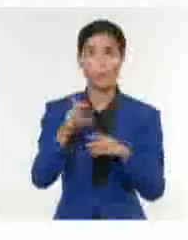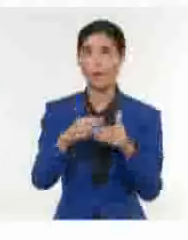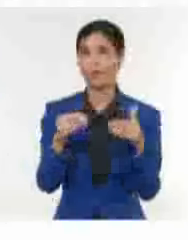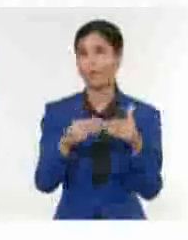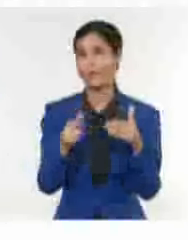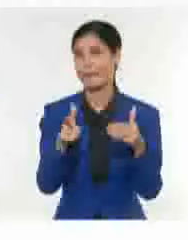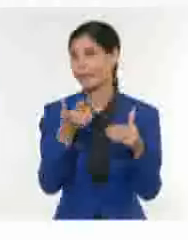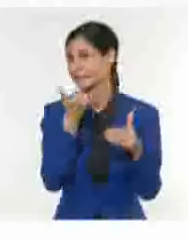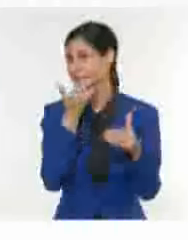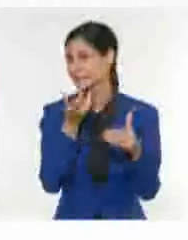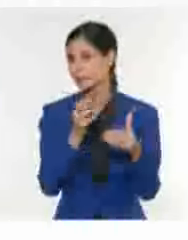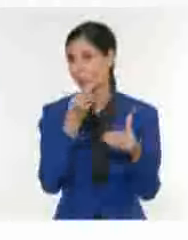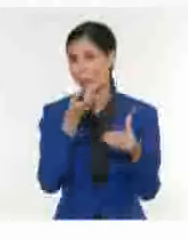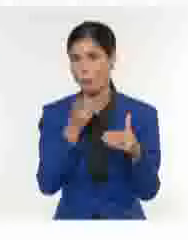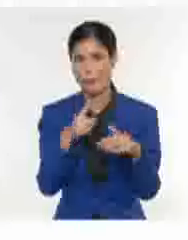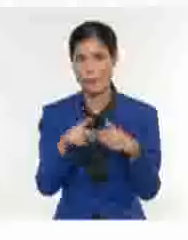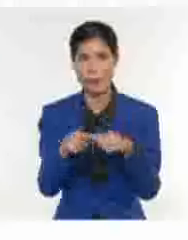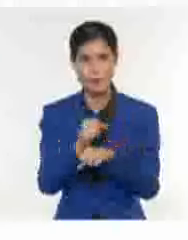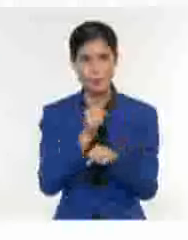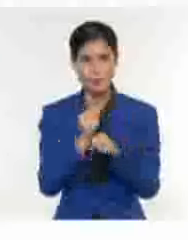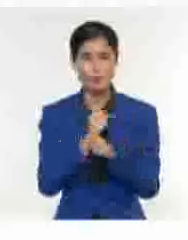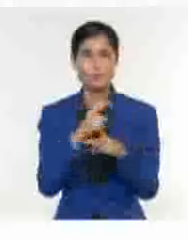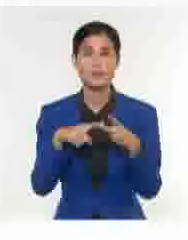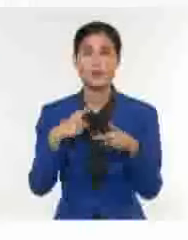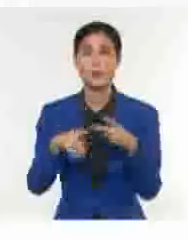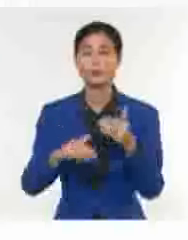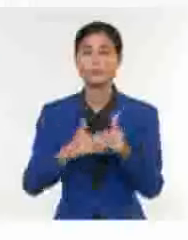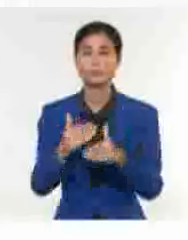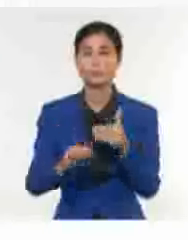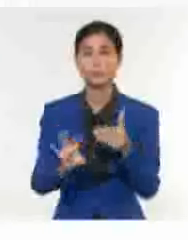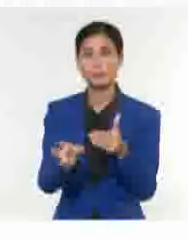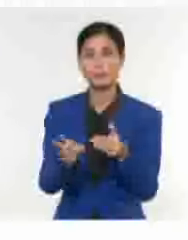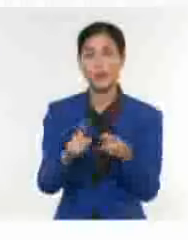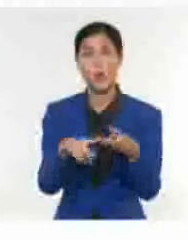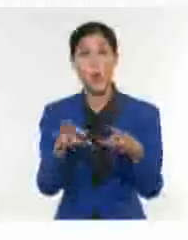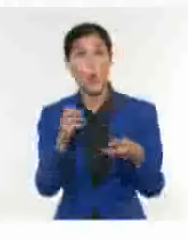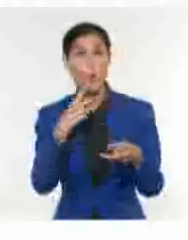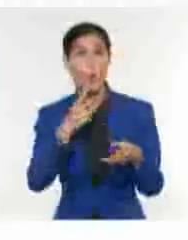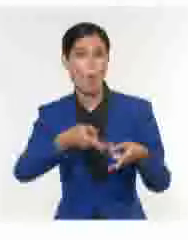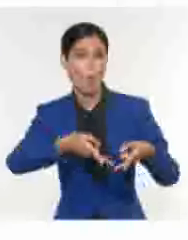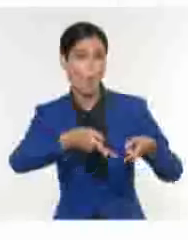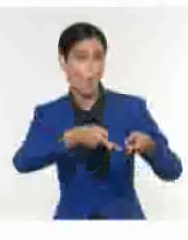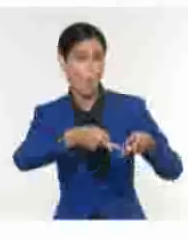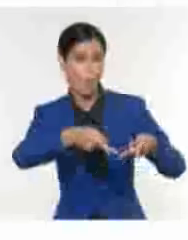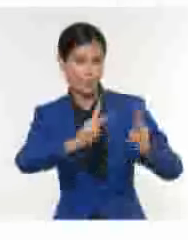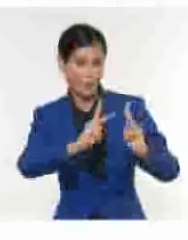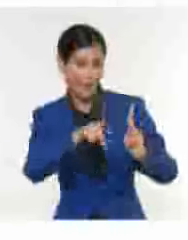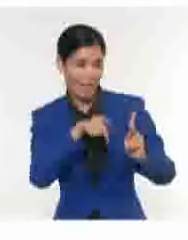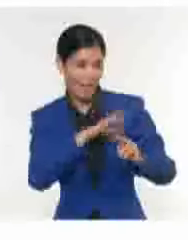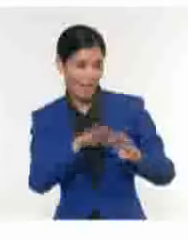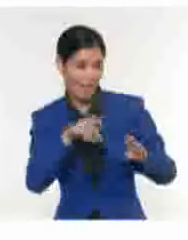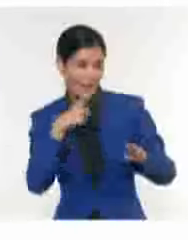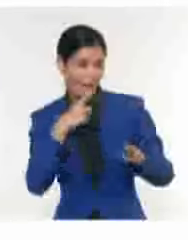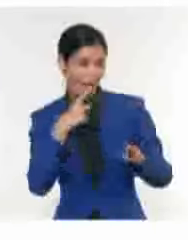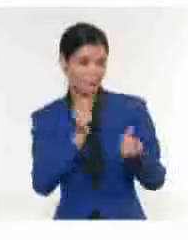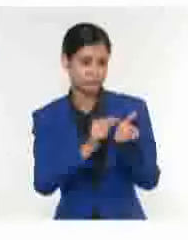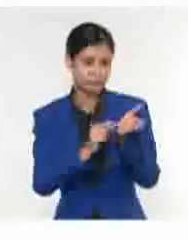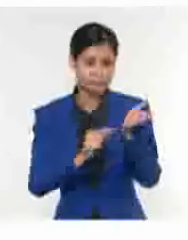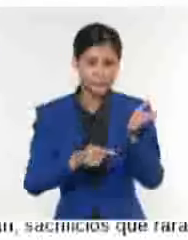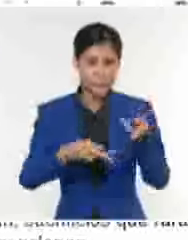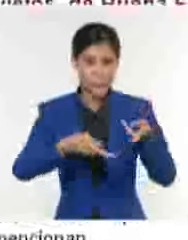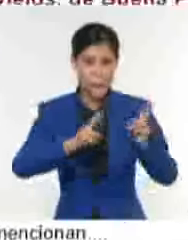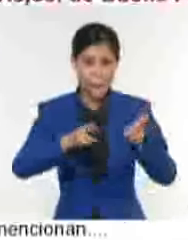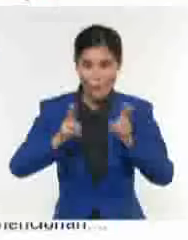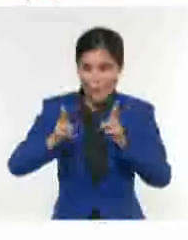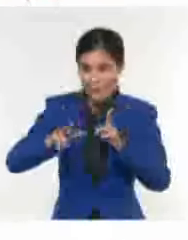a las transnacionales bancarias y la imposibilidad de reservar en hoteles en Cuba. Sí, los mismos hoteles que, a pesar de todas las